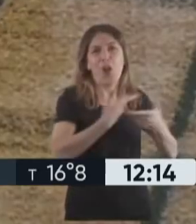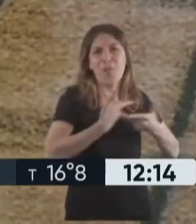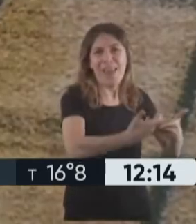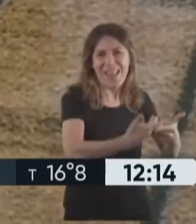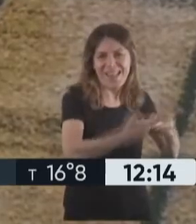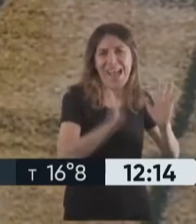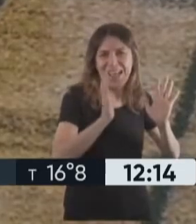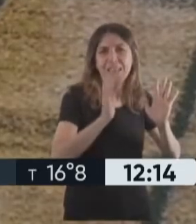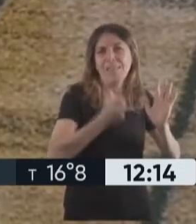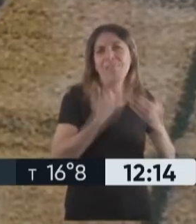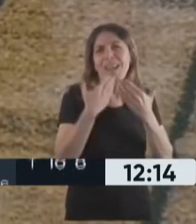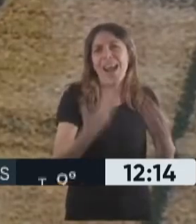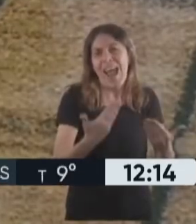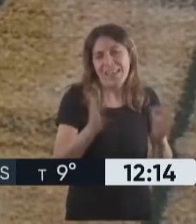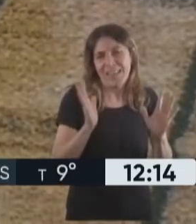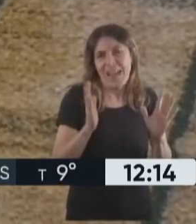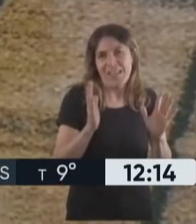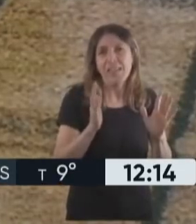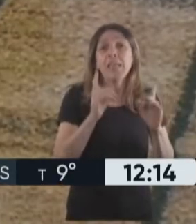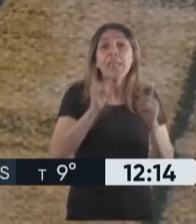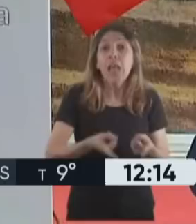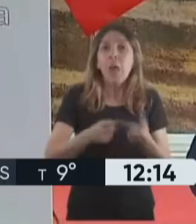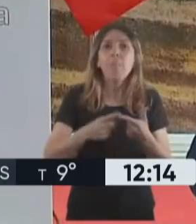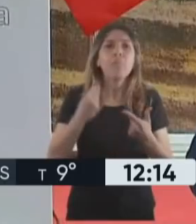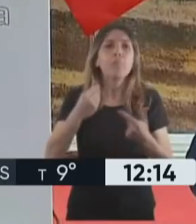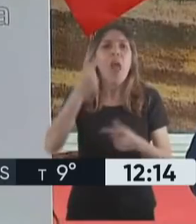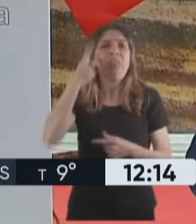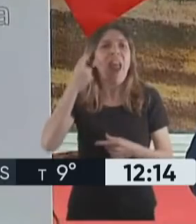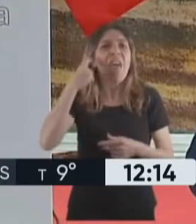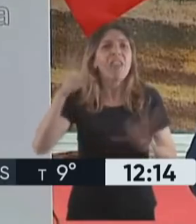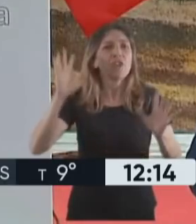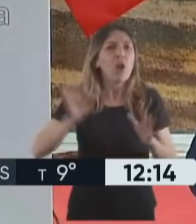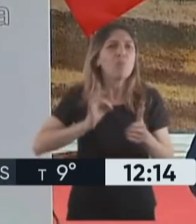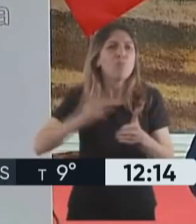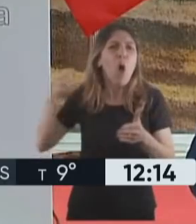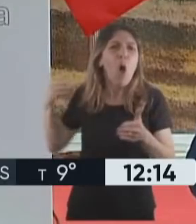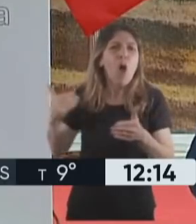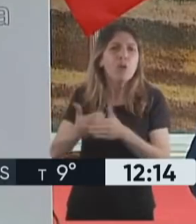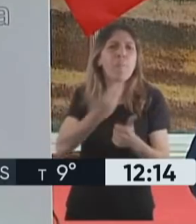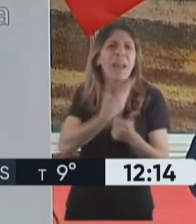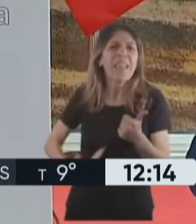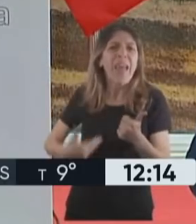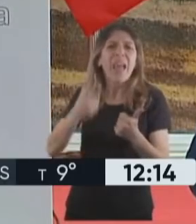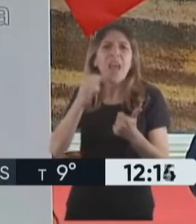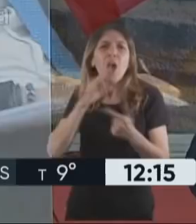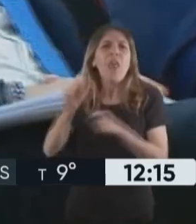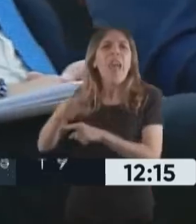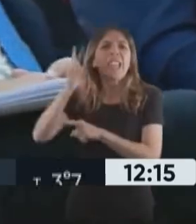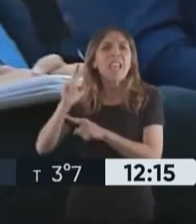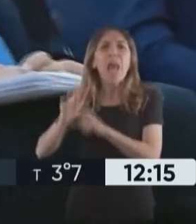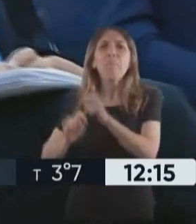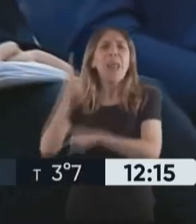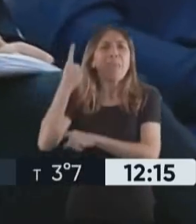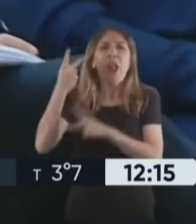lo que agradezco profundamente sino porque es una tradición de larga data que los presidentes o presidentas chilenos del primer lugar que